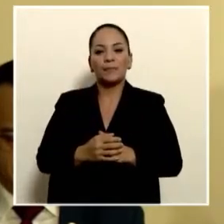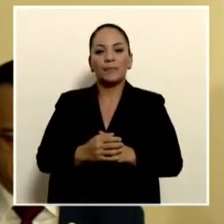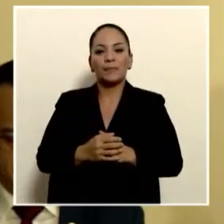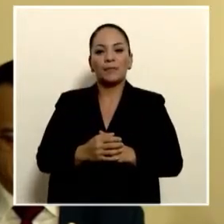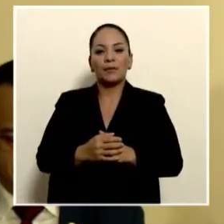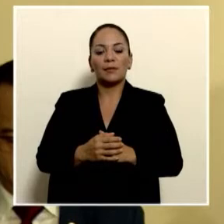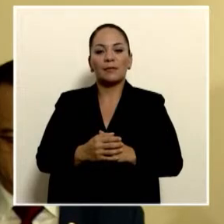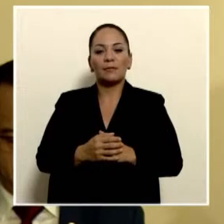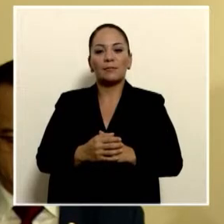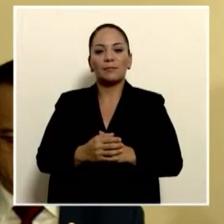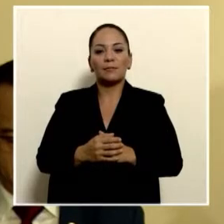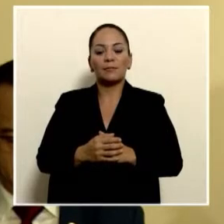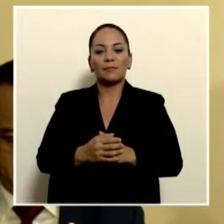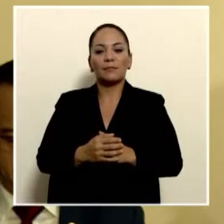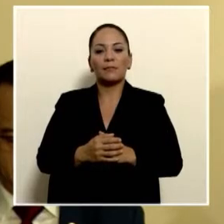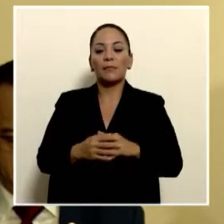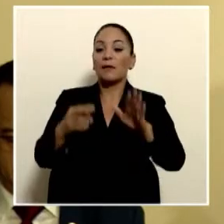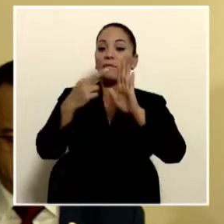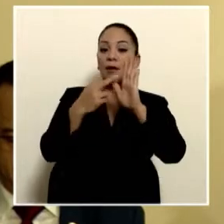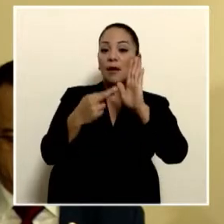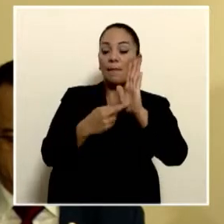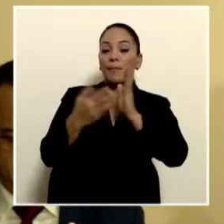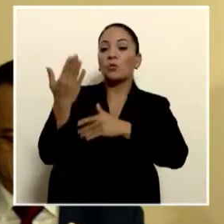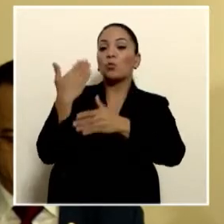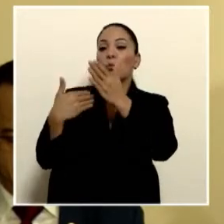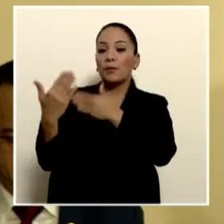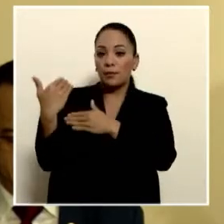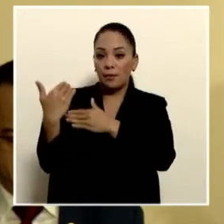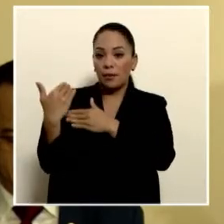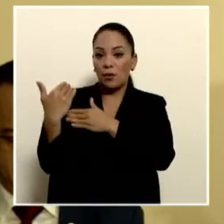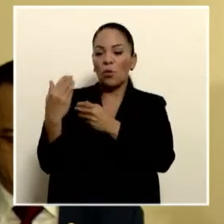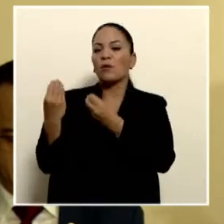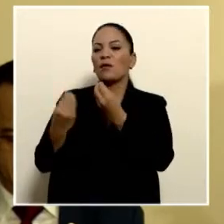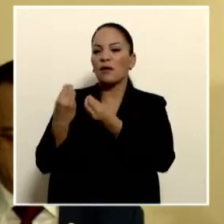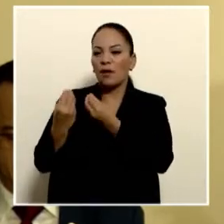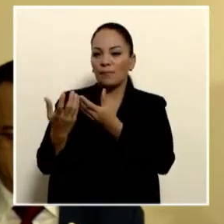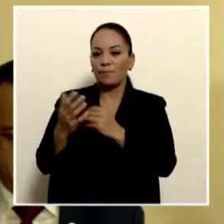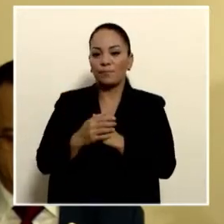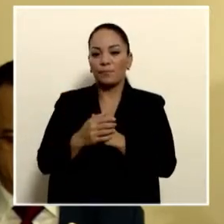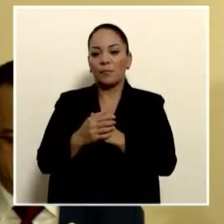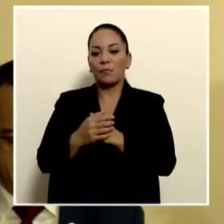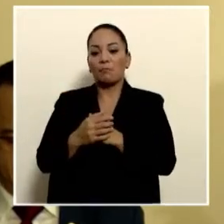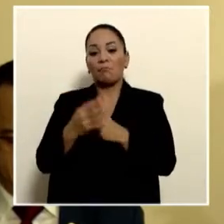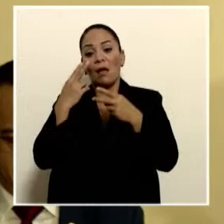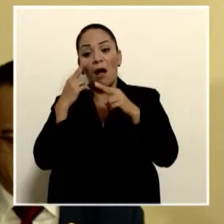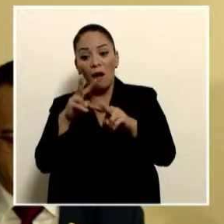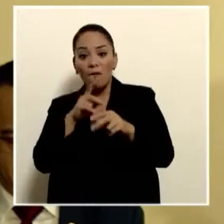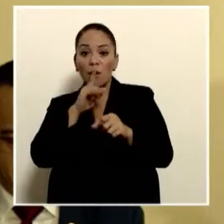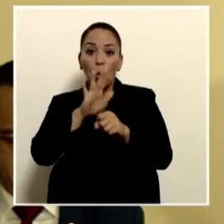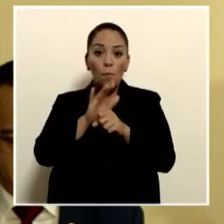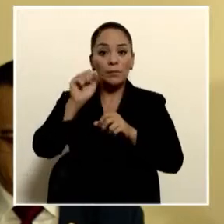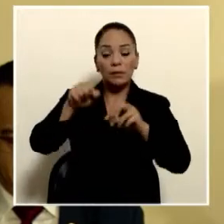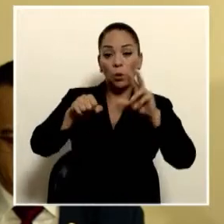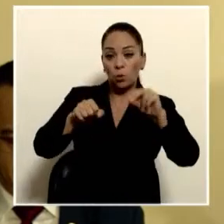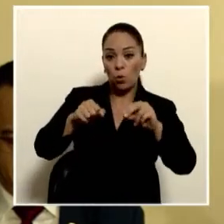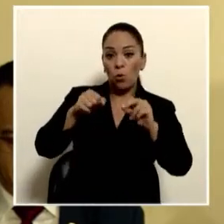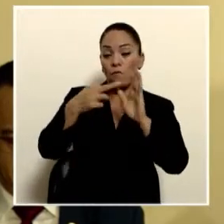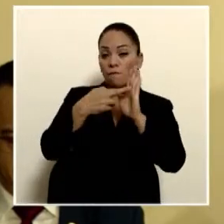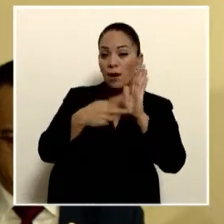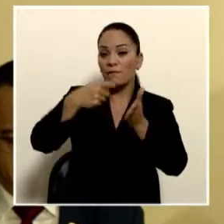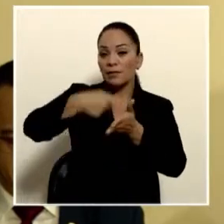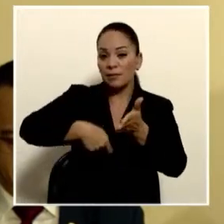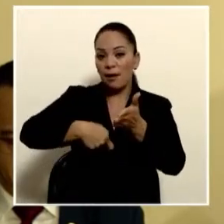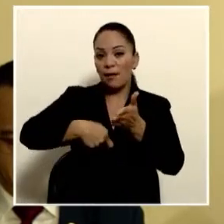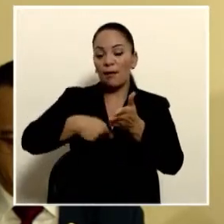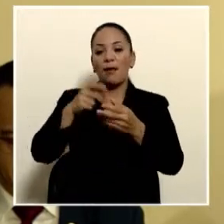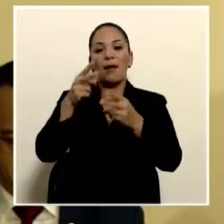en el reglamento anterior, para ver si se cumplía con la regla fiscal, se